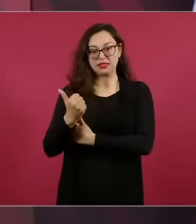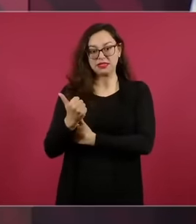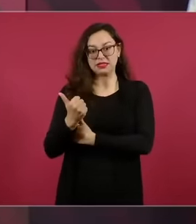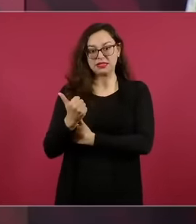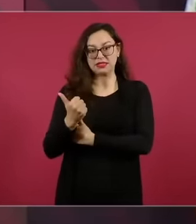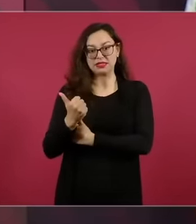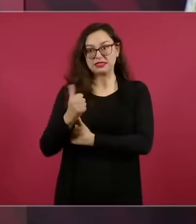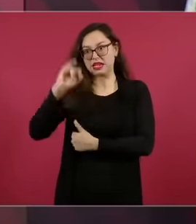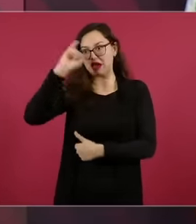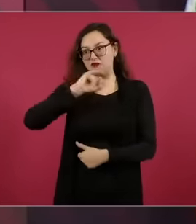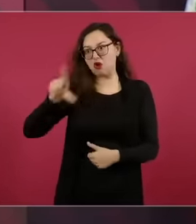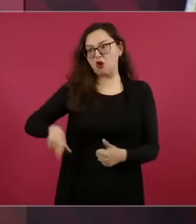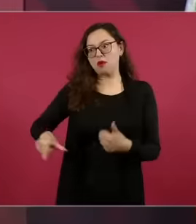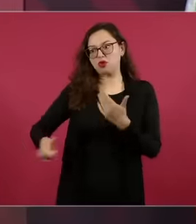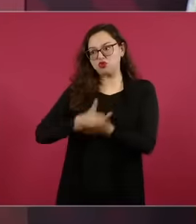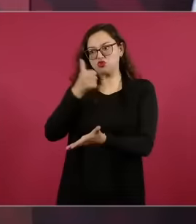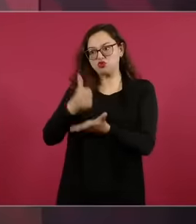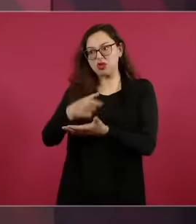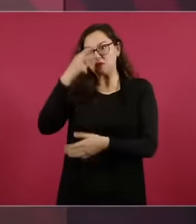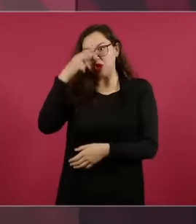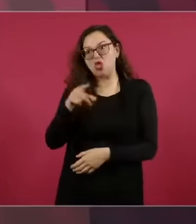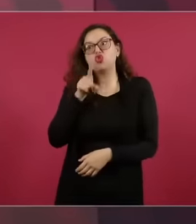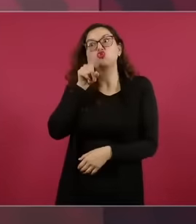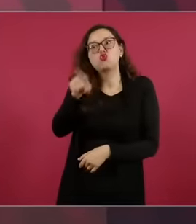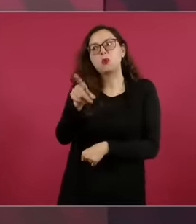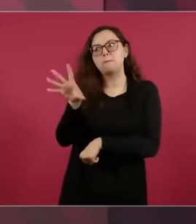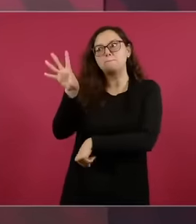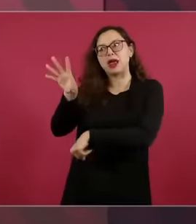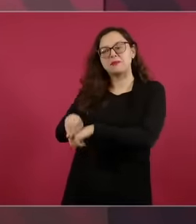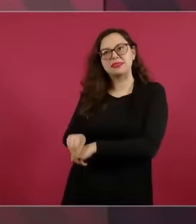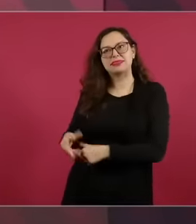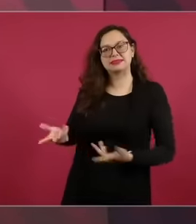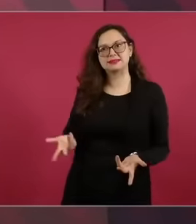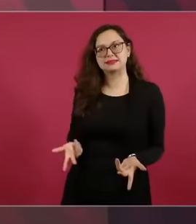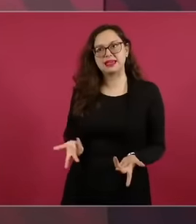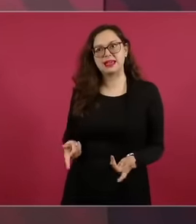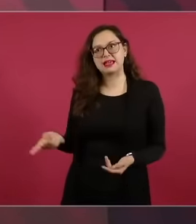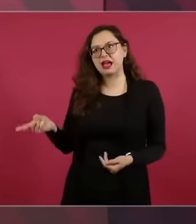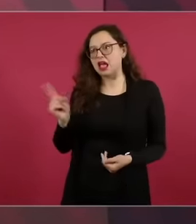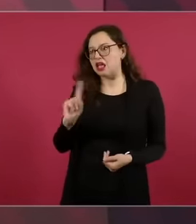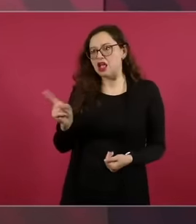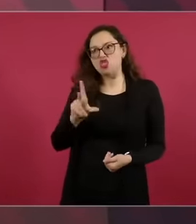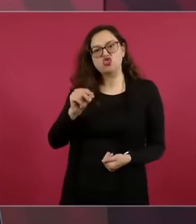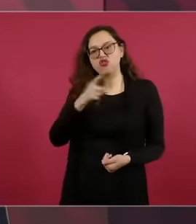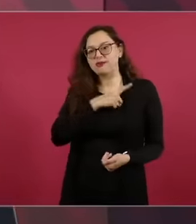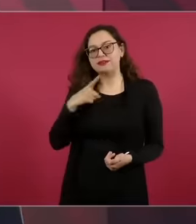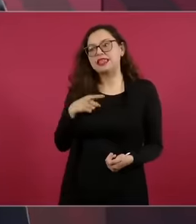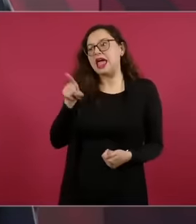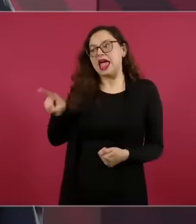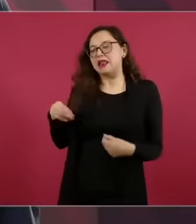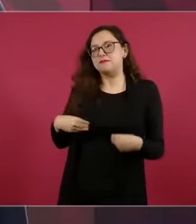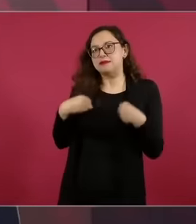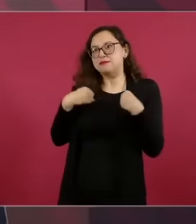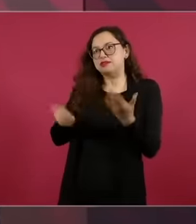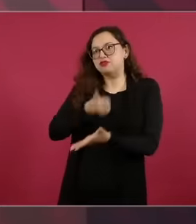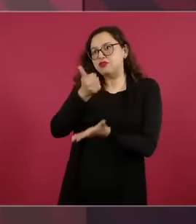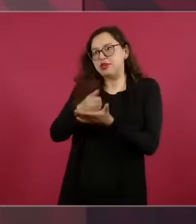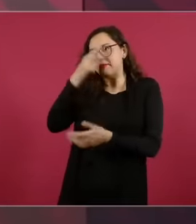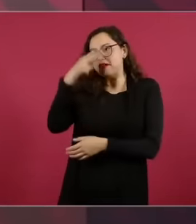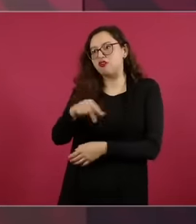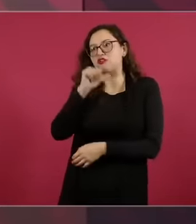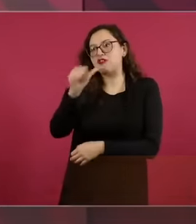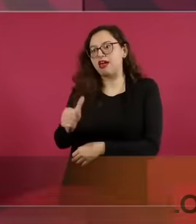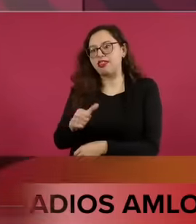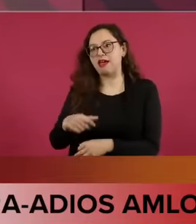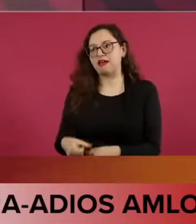ser candidato a jefe de gobierno. Y según ellos, yo no cumplía los requisitos de residencia y que él